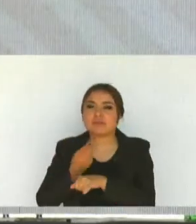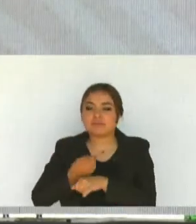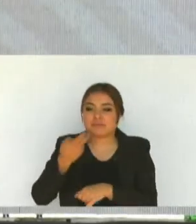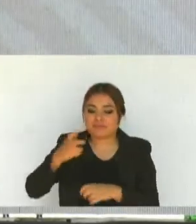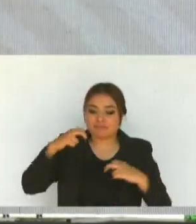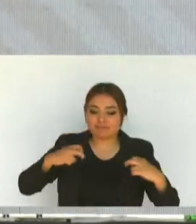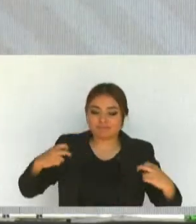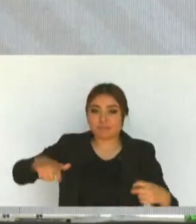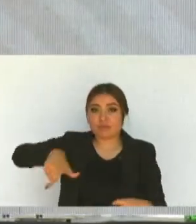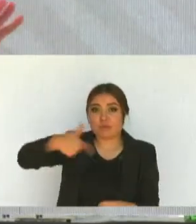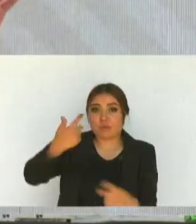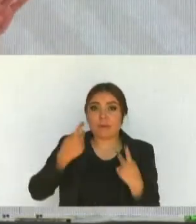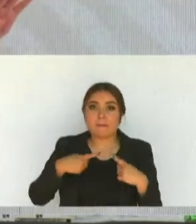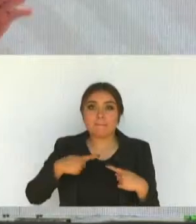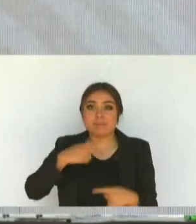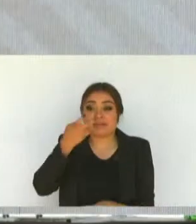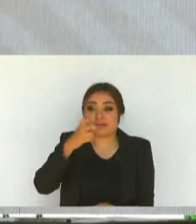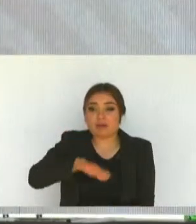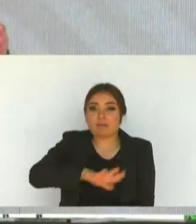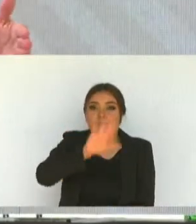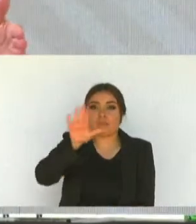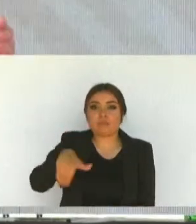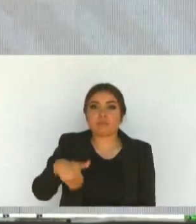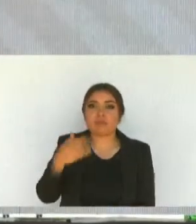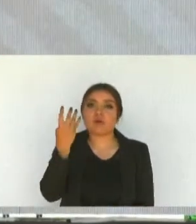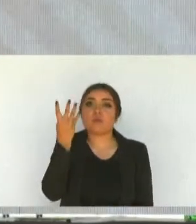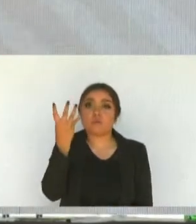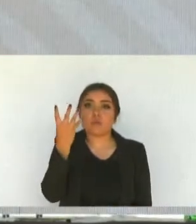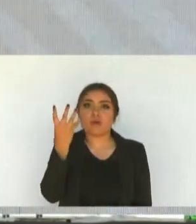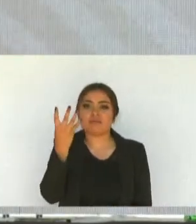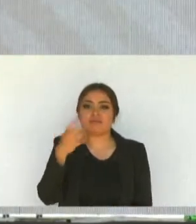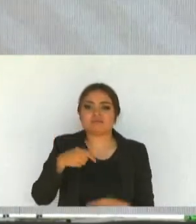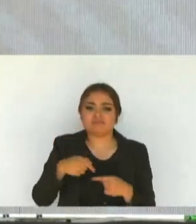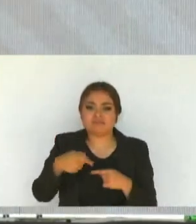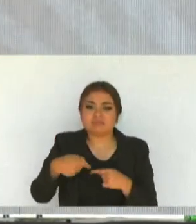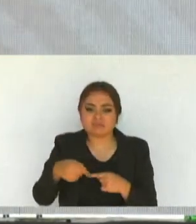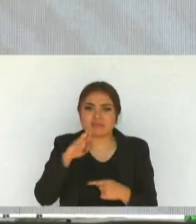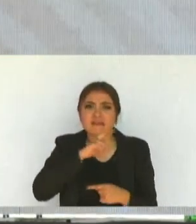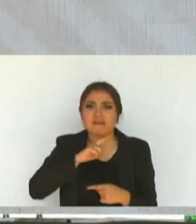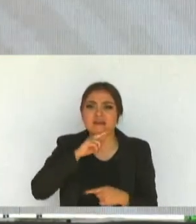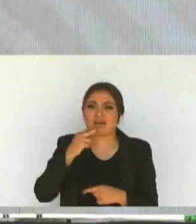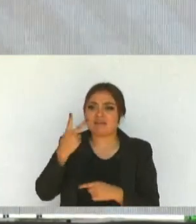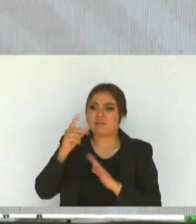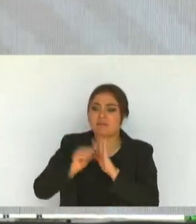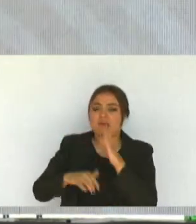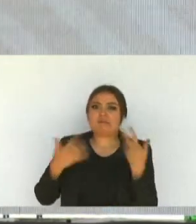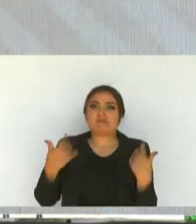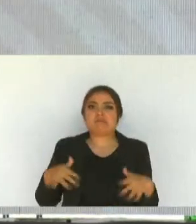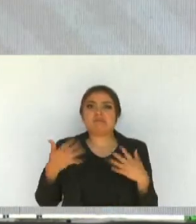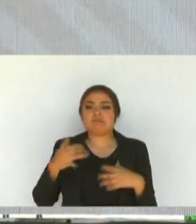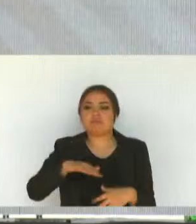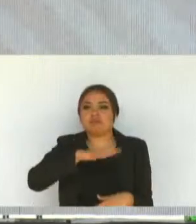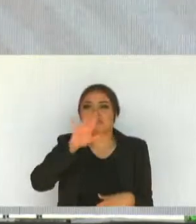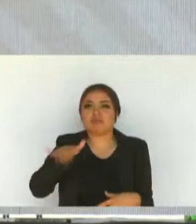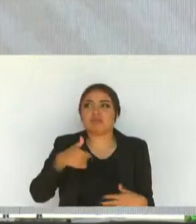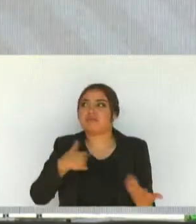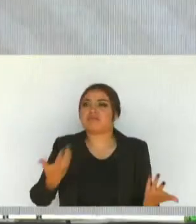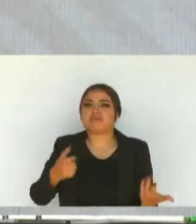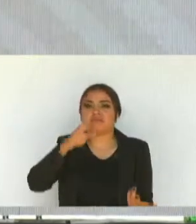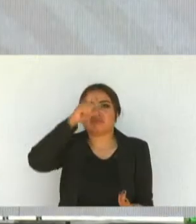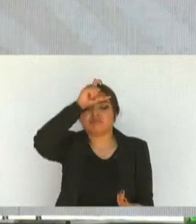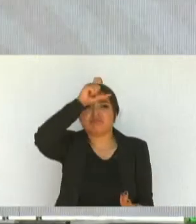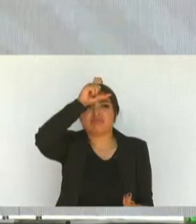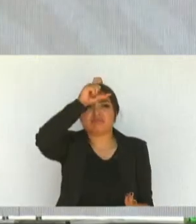personas, fallecieron 4 en menos de 2 meses. De esa mesa, no sabíamos qué estaba pasando